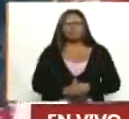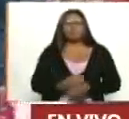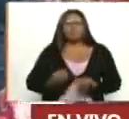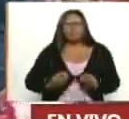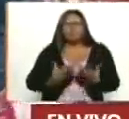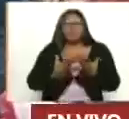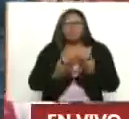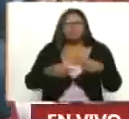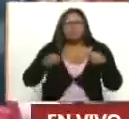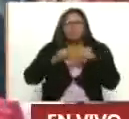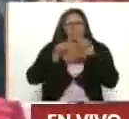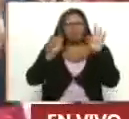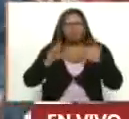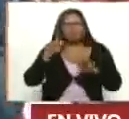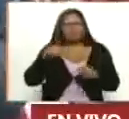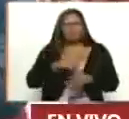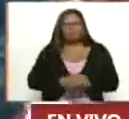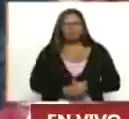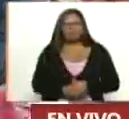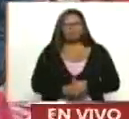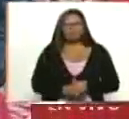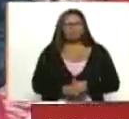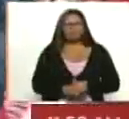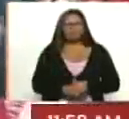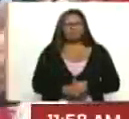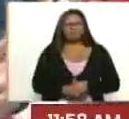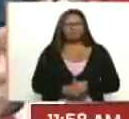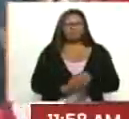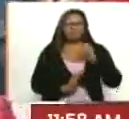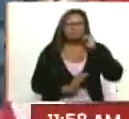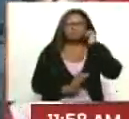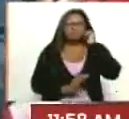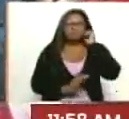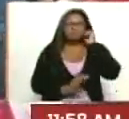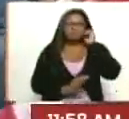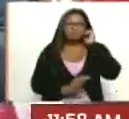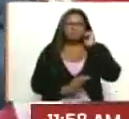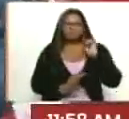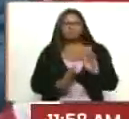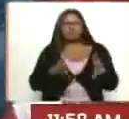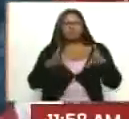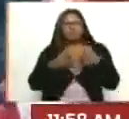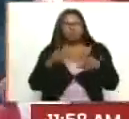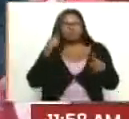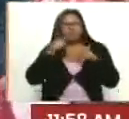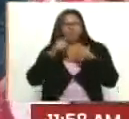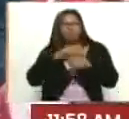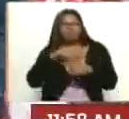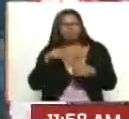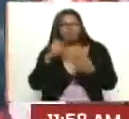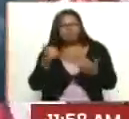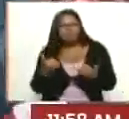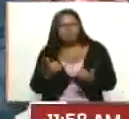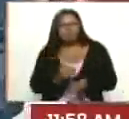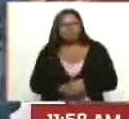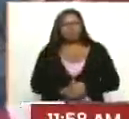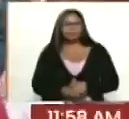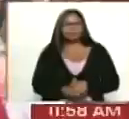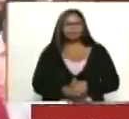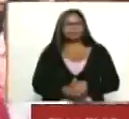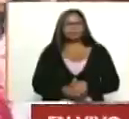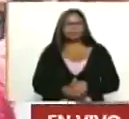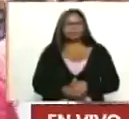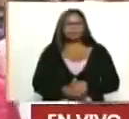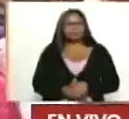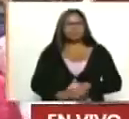expresa una vez más el respaldo a los logros obtenidos en revolución, el rechazo al